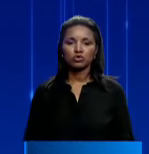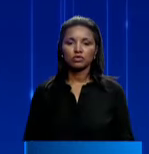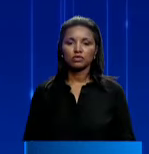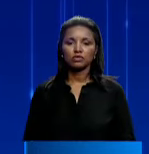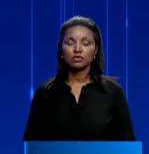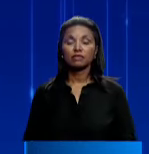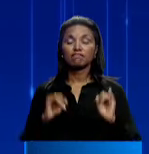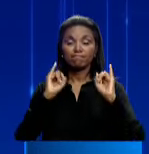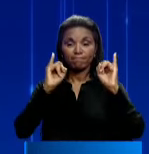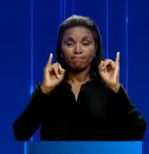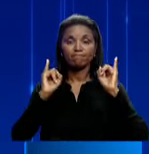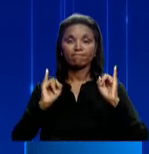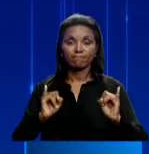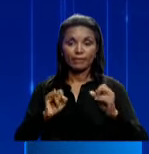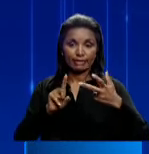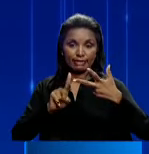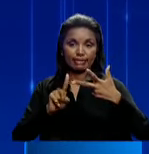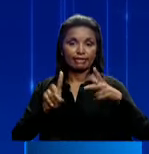institucionalidad.